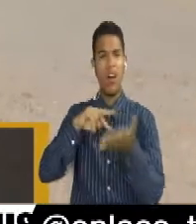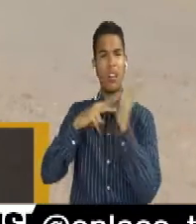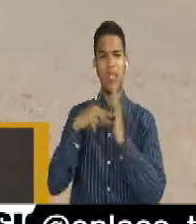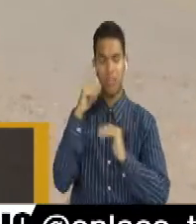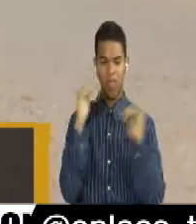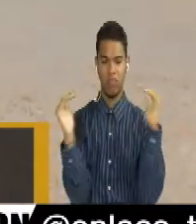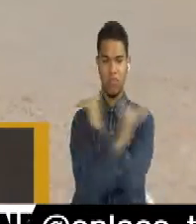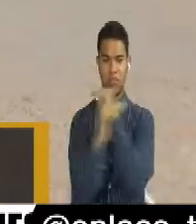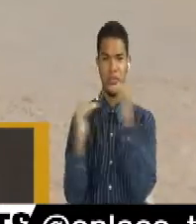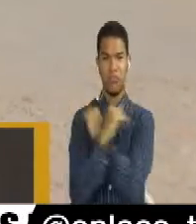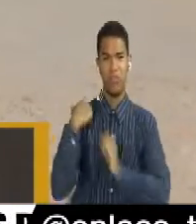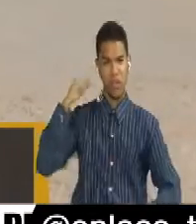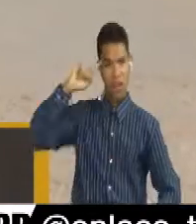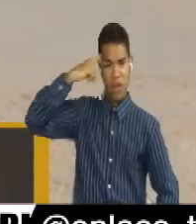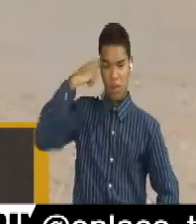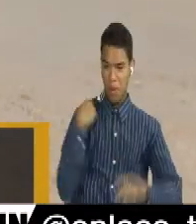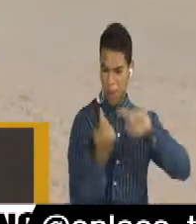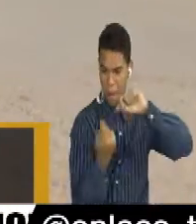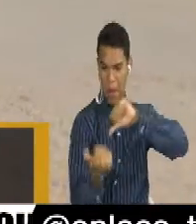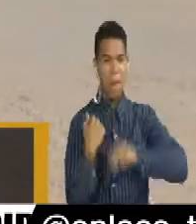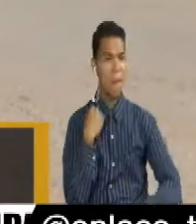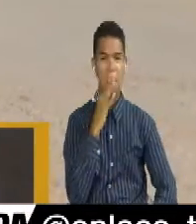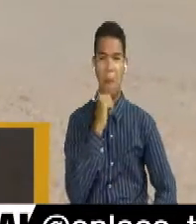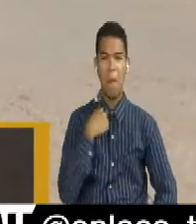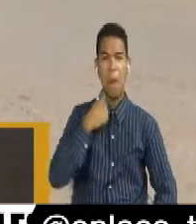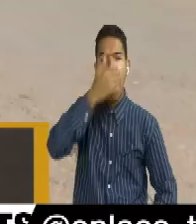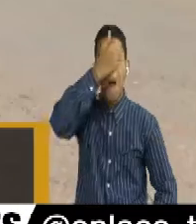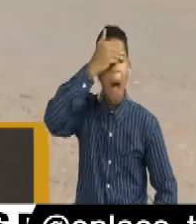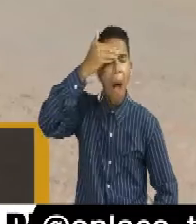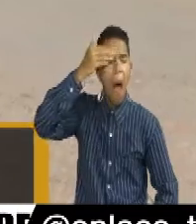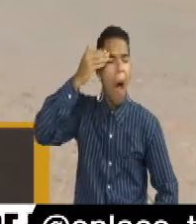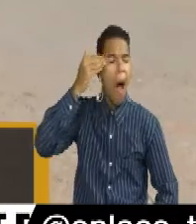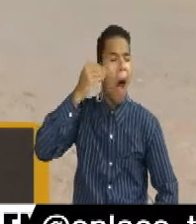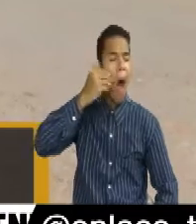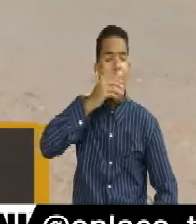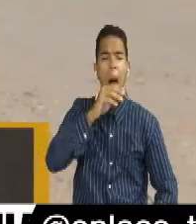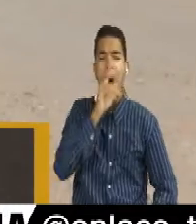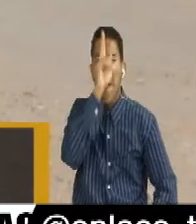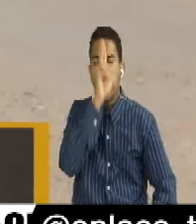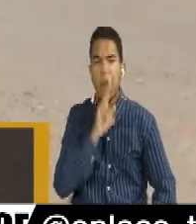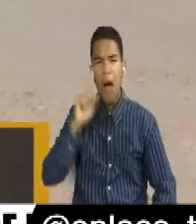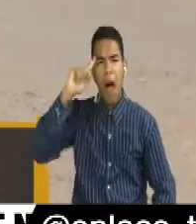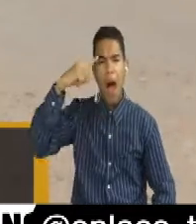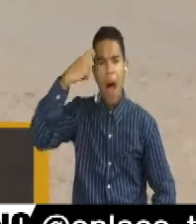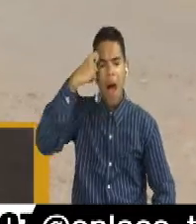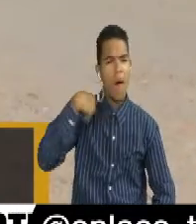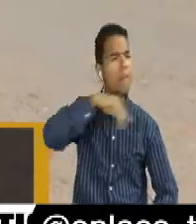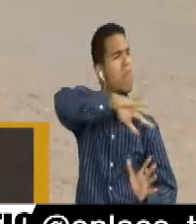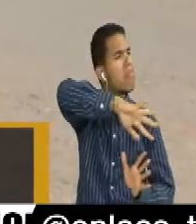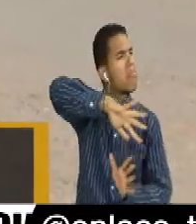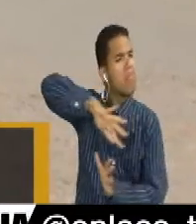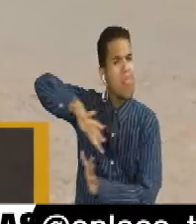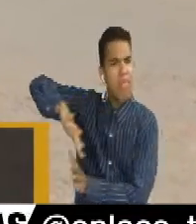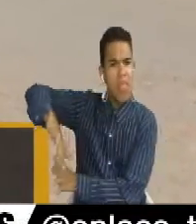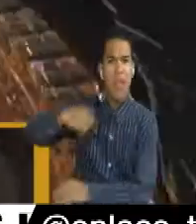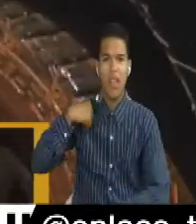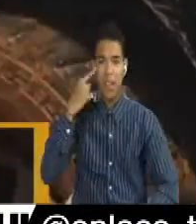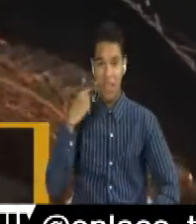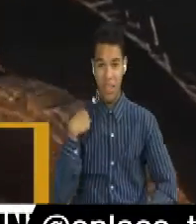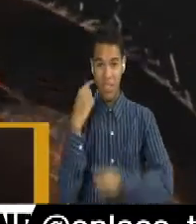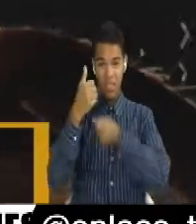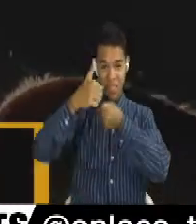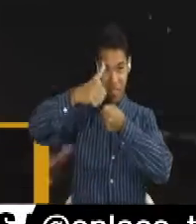la vía en los últimos años. Esta vía, que es la única salida que tenemos y entrada a la refinería de Barranca Bermeja y a la planta Puerto de